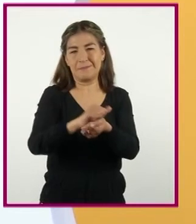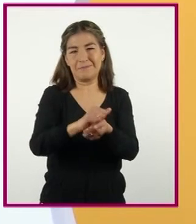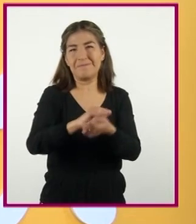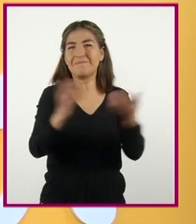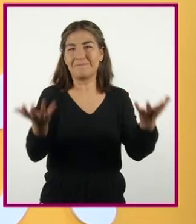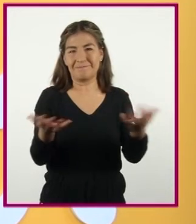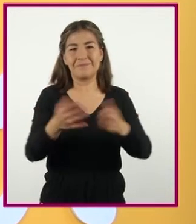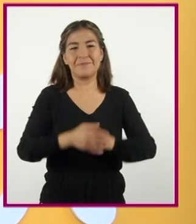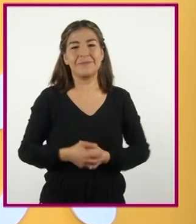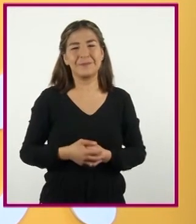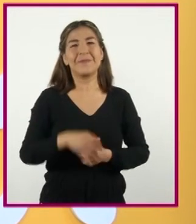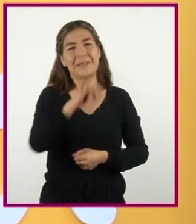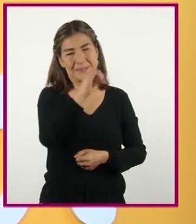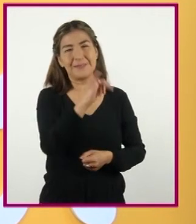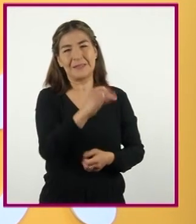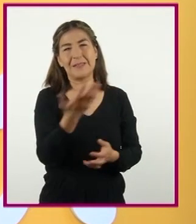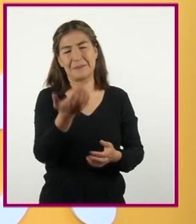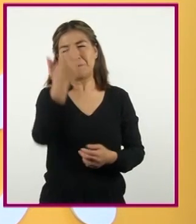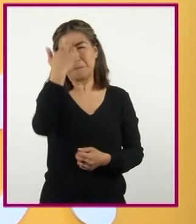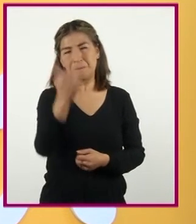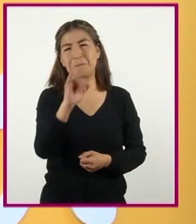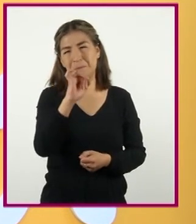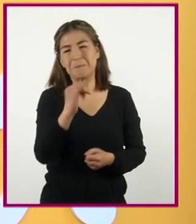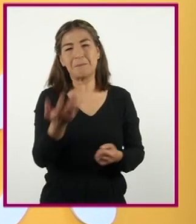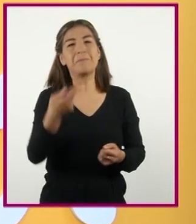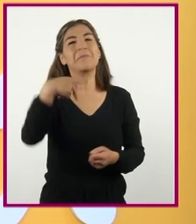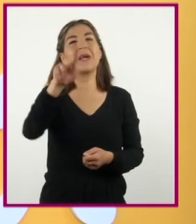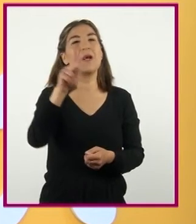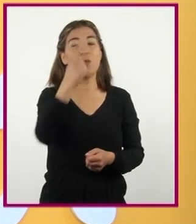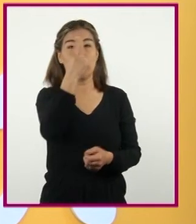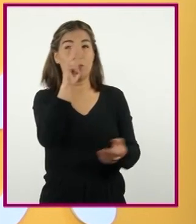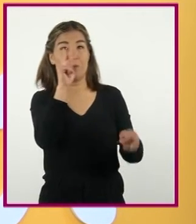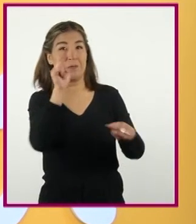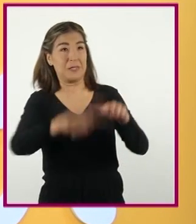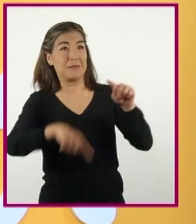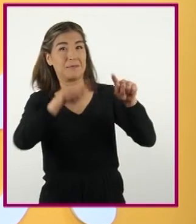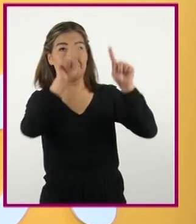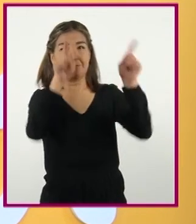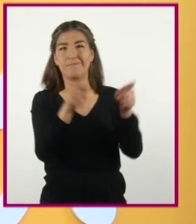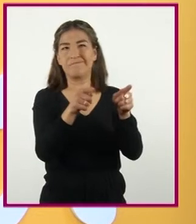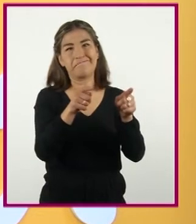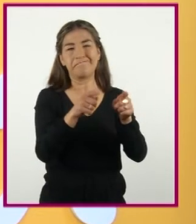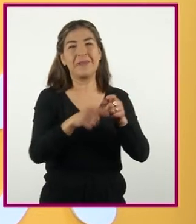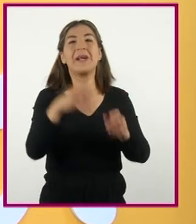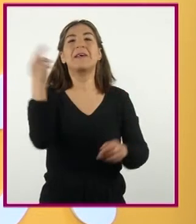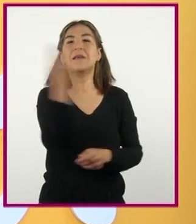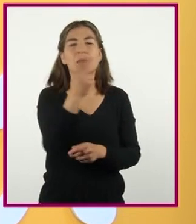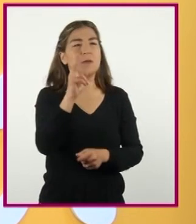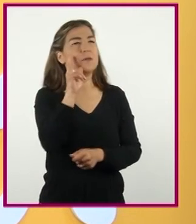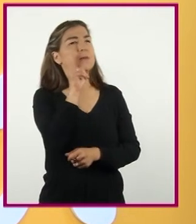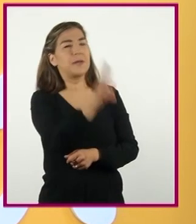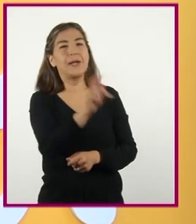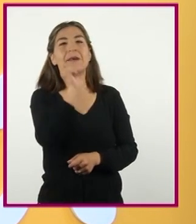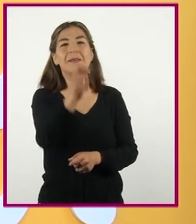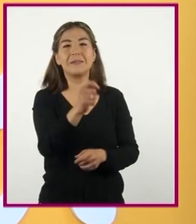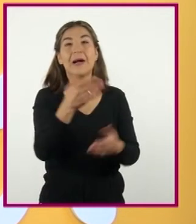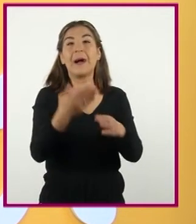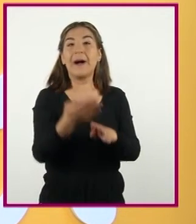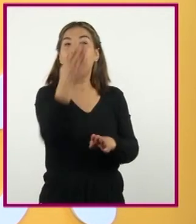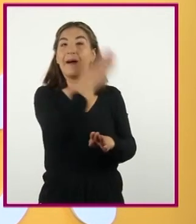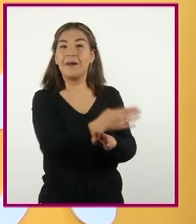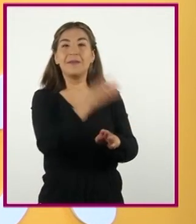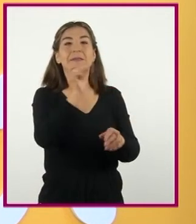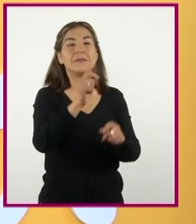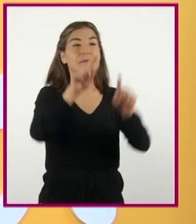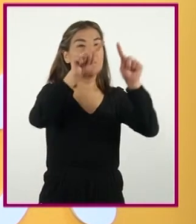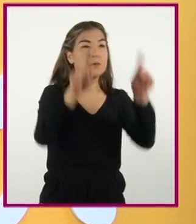maestro. Sí tienes algo de razón, pero no nada más es borrar los paréntesis. Se debe de observar los signos antes de cada